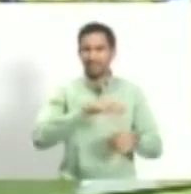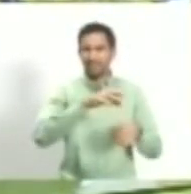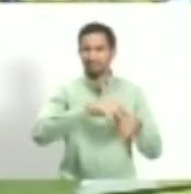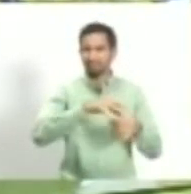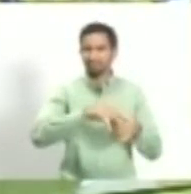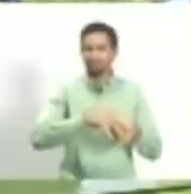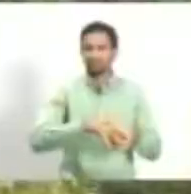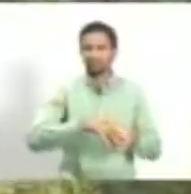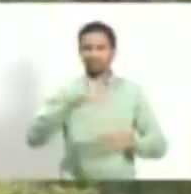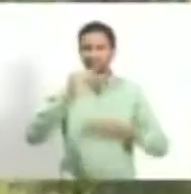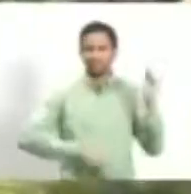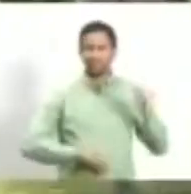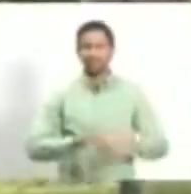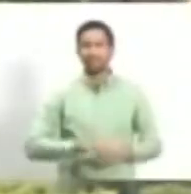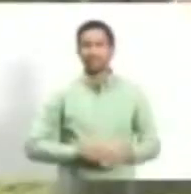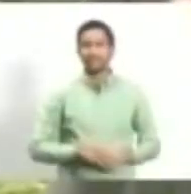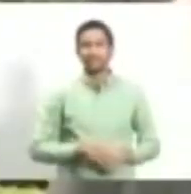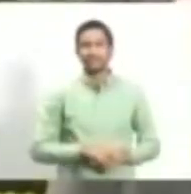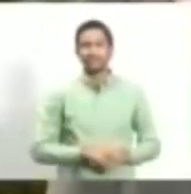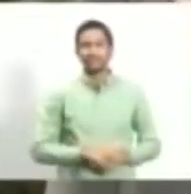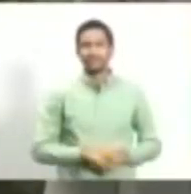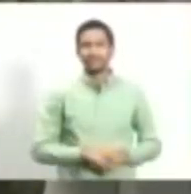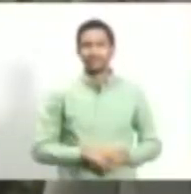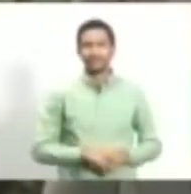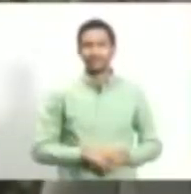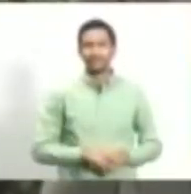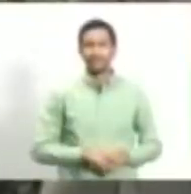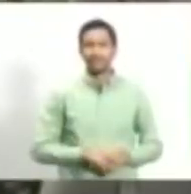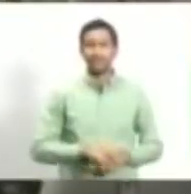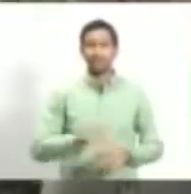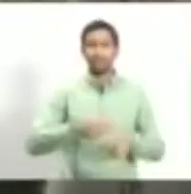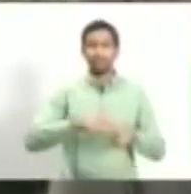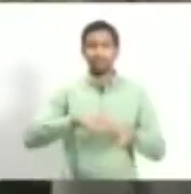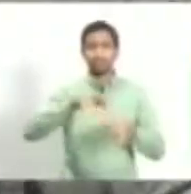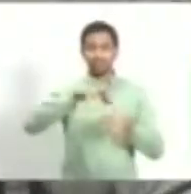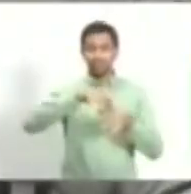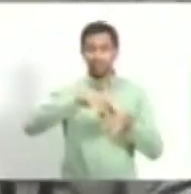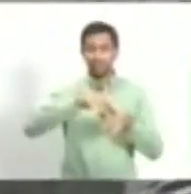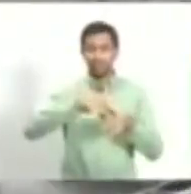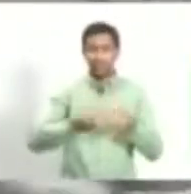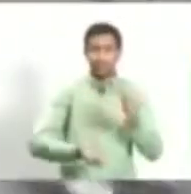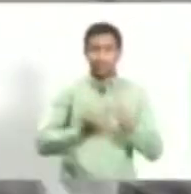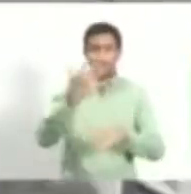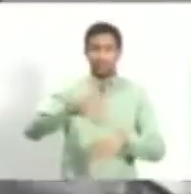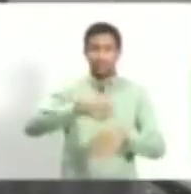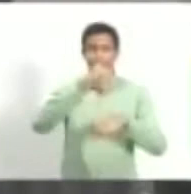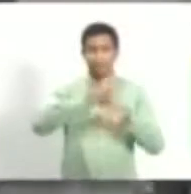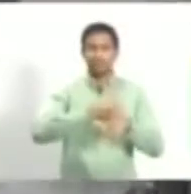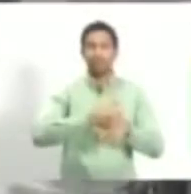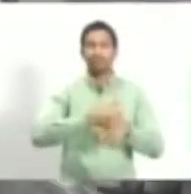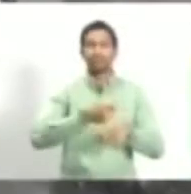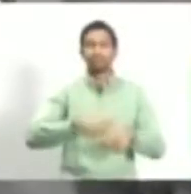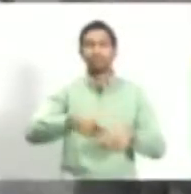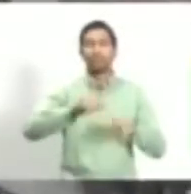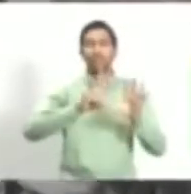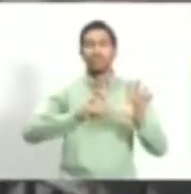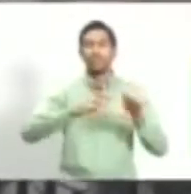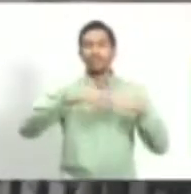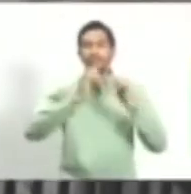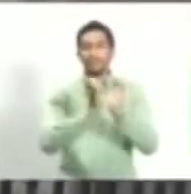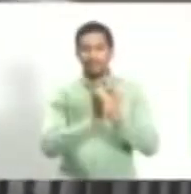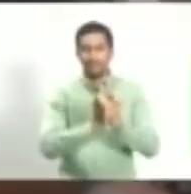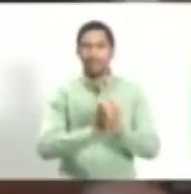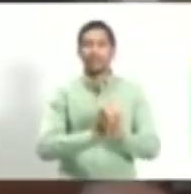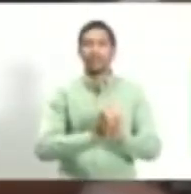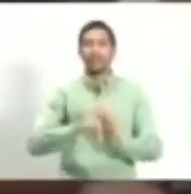elección. La elección del nuevo rector de la Universidad del Atlántico fue aplazada para el próximo martes 9 de mayo, así lo dio a conocer